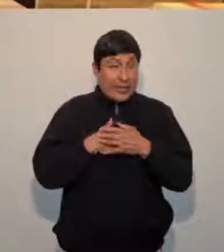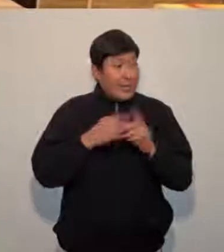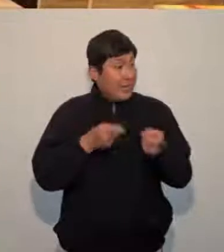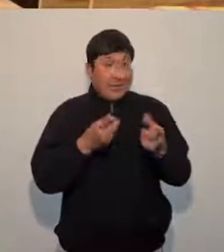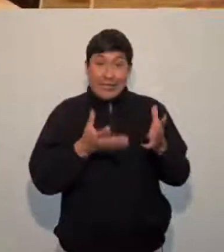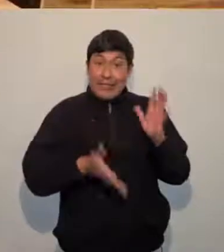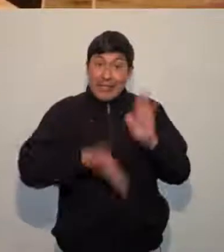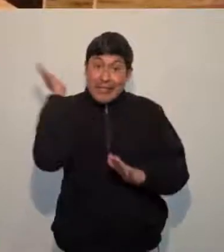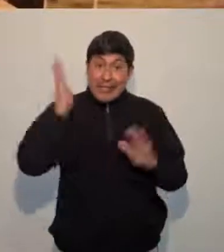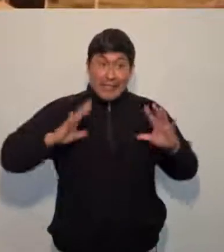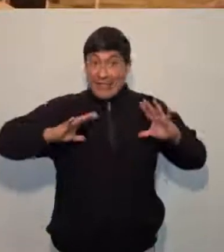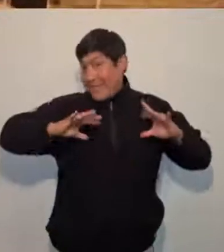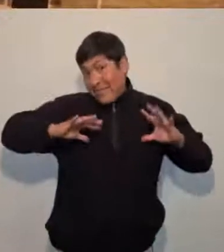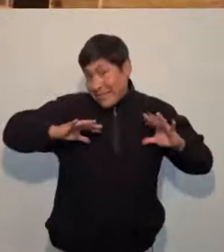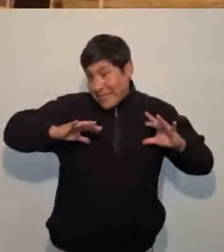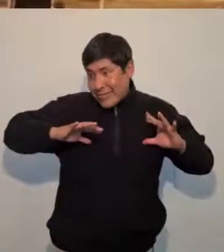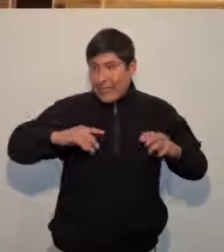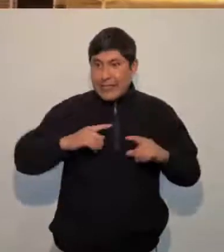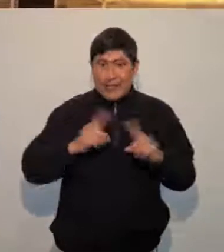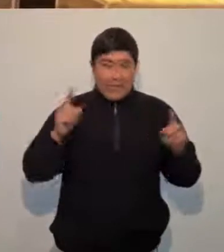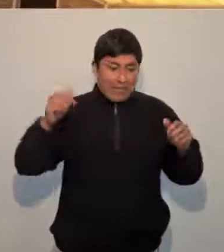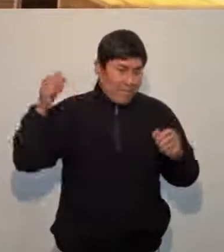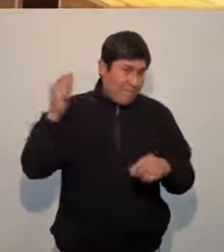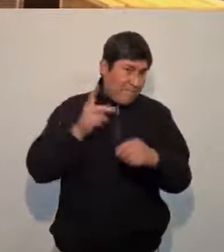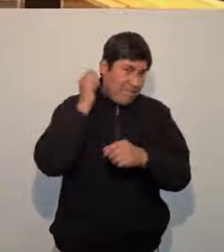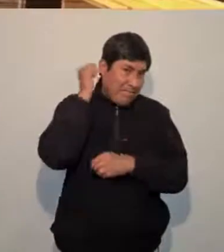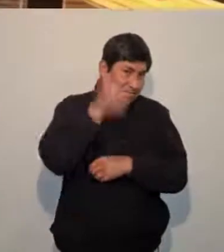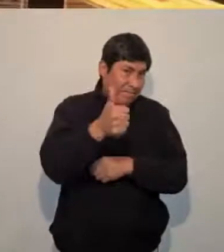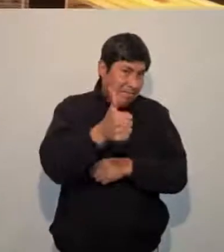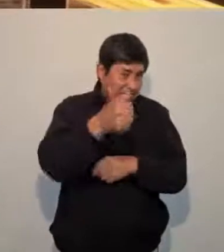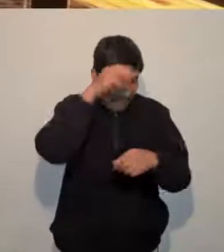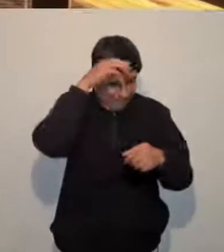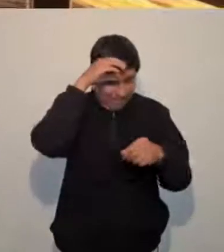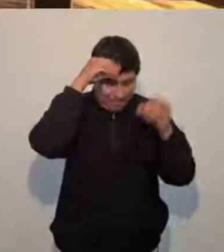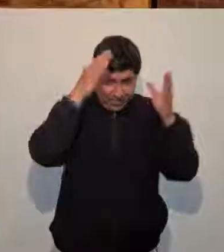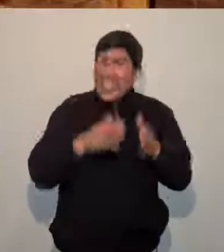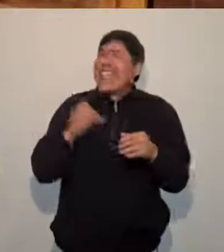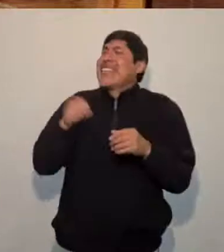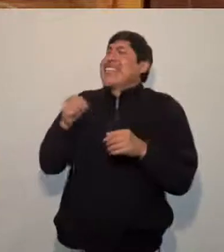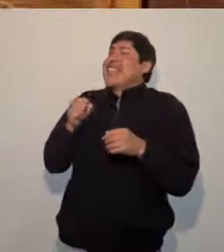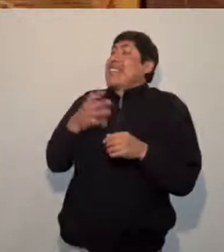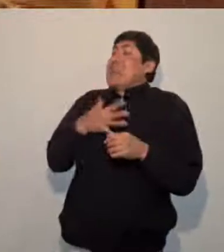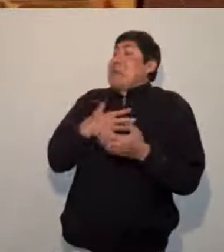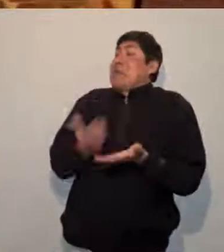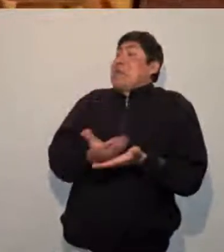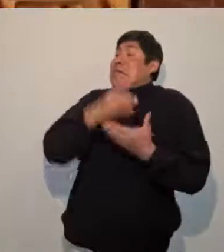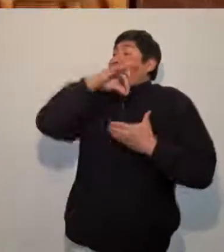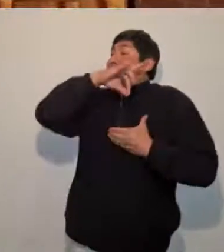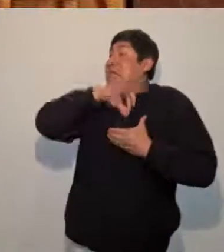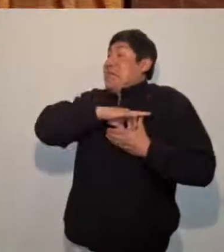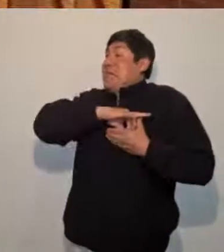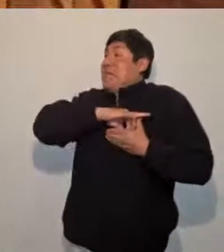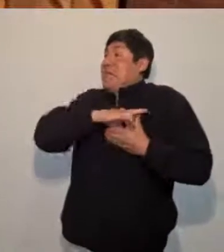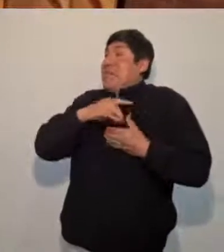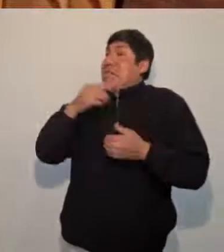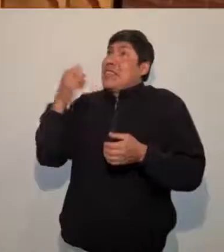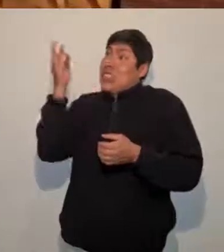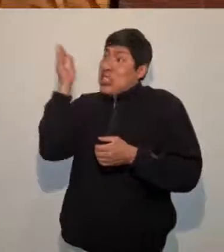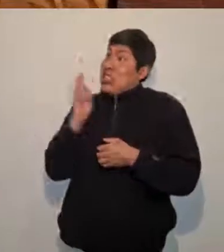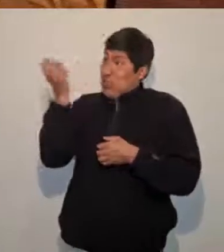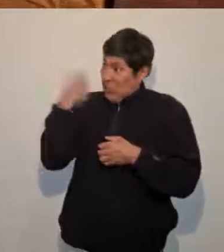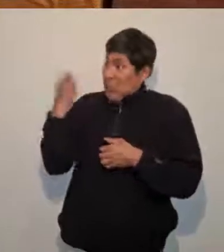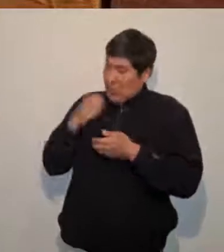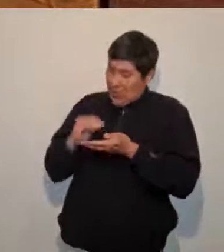Así que se quiere ir de vacaciones, pero me parece perfecto, profe. Sí, recibí mi jubilación y tengo una